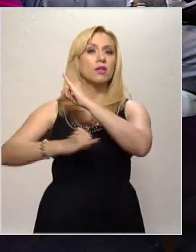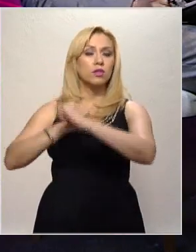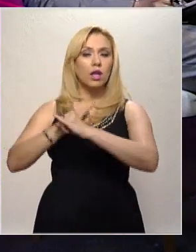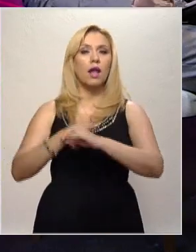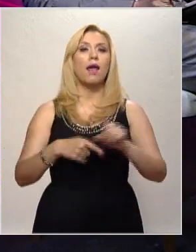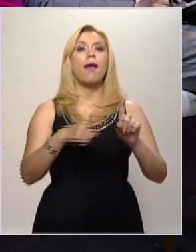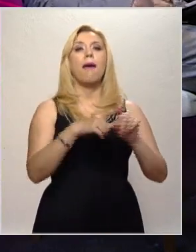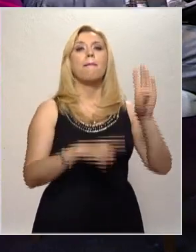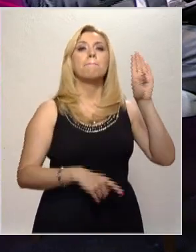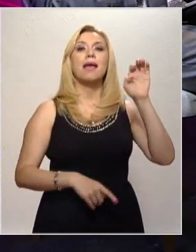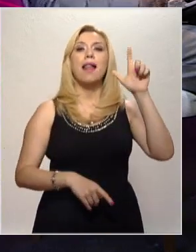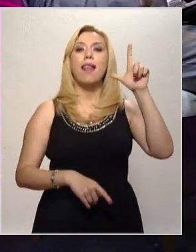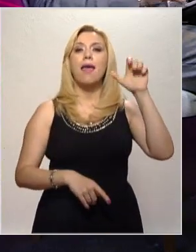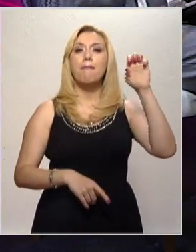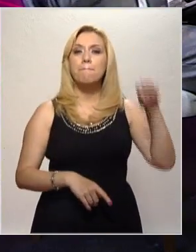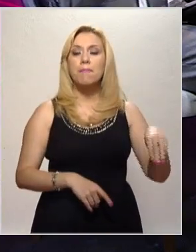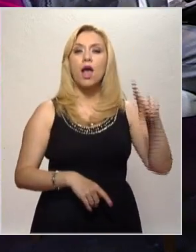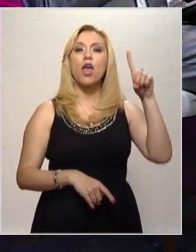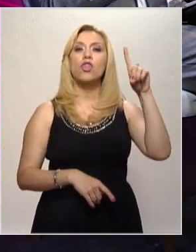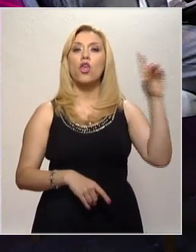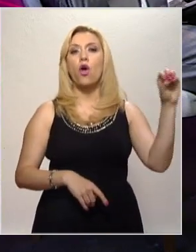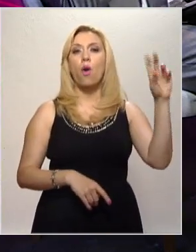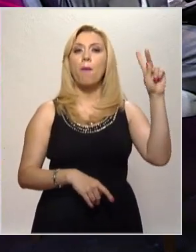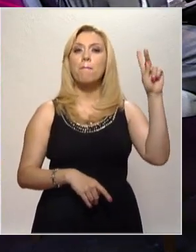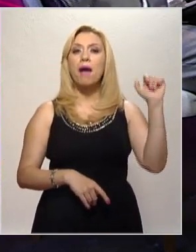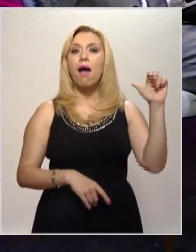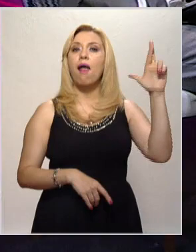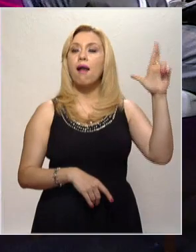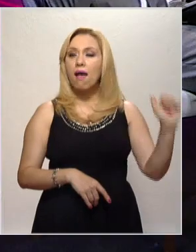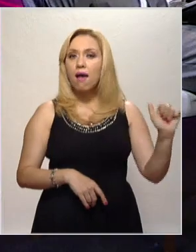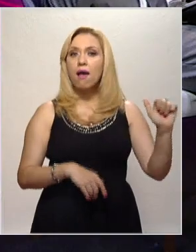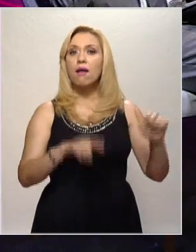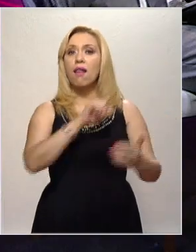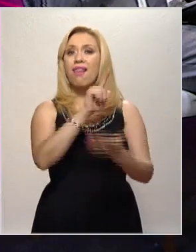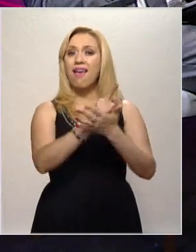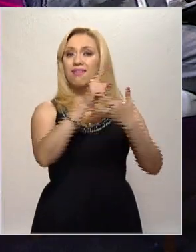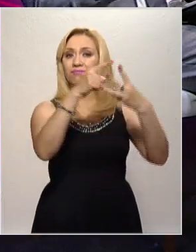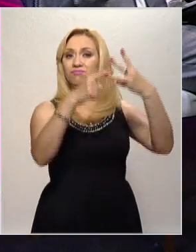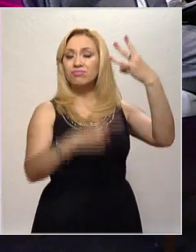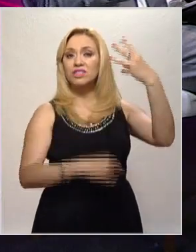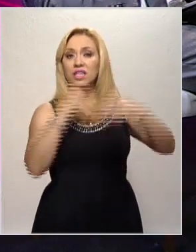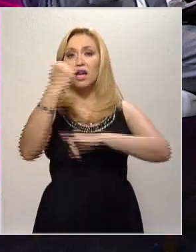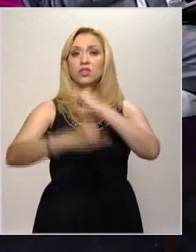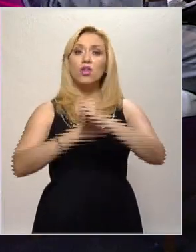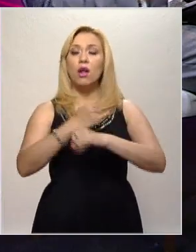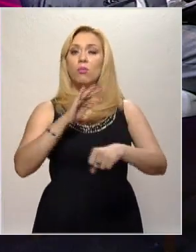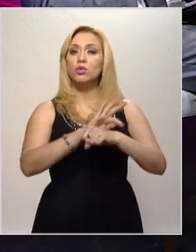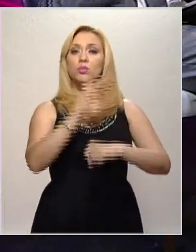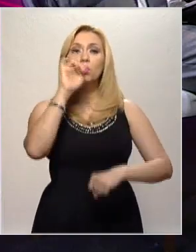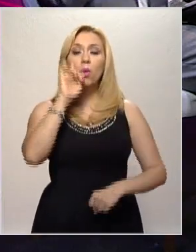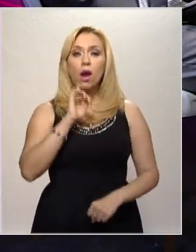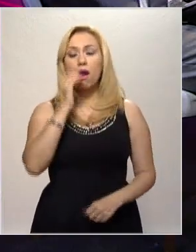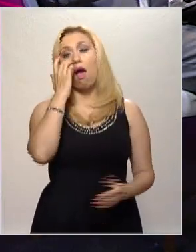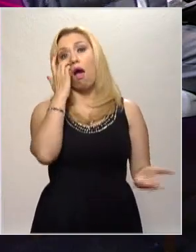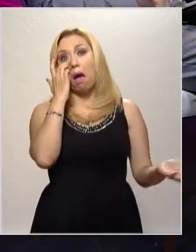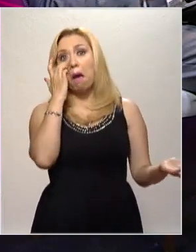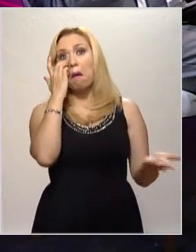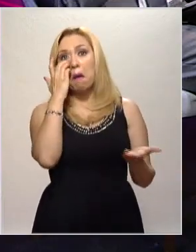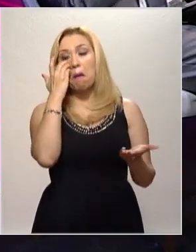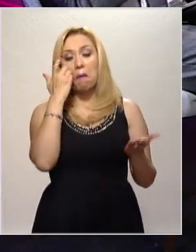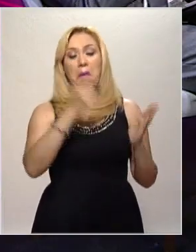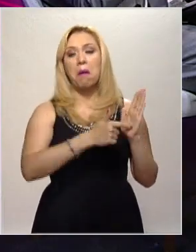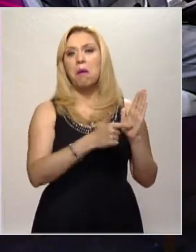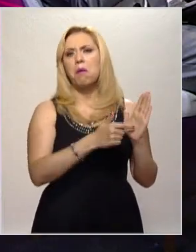a la jurisprudencia constitucional de la Suprema Corte. Entonces, es un instrumento de trabajo que me parece que puede ser útil, que puede ayudar